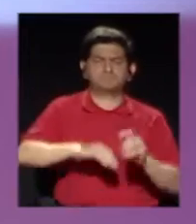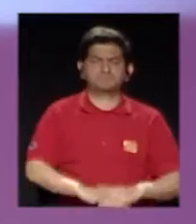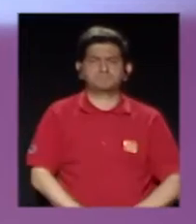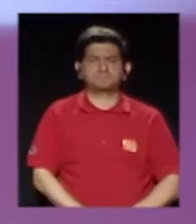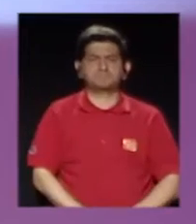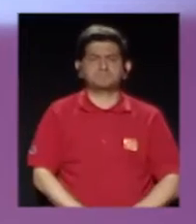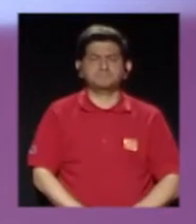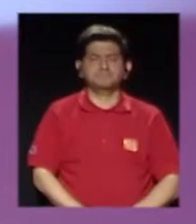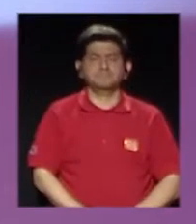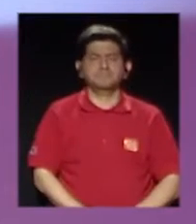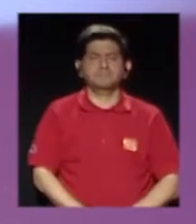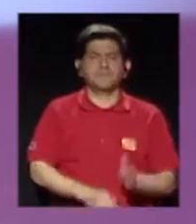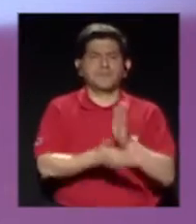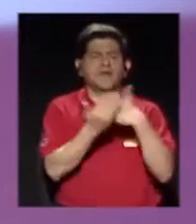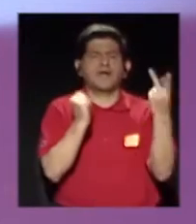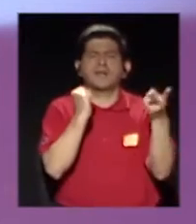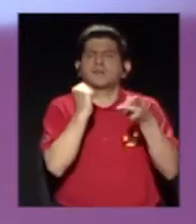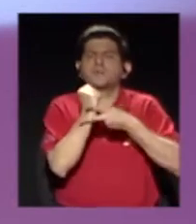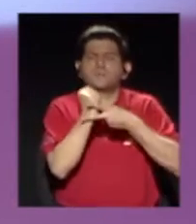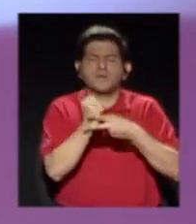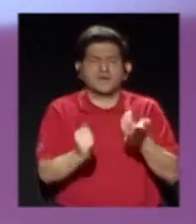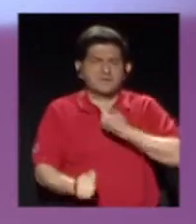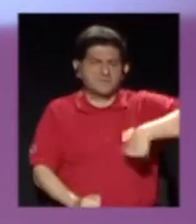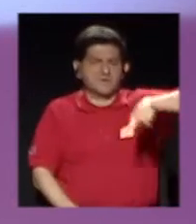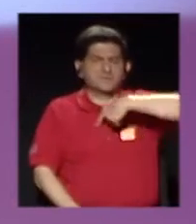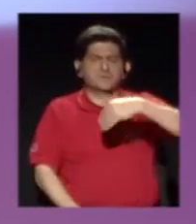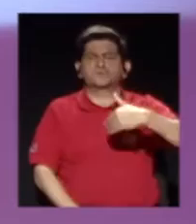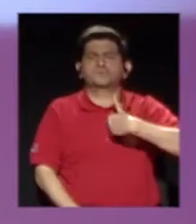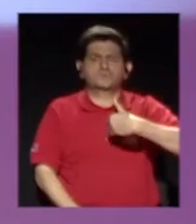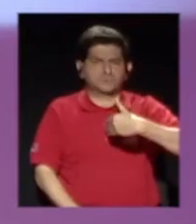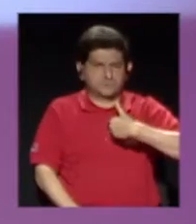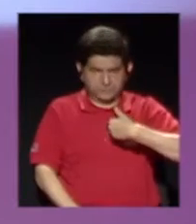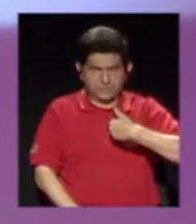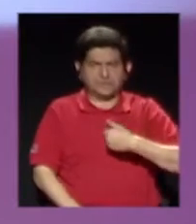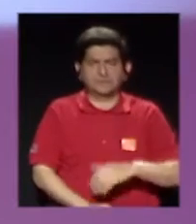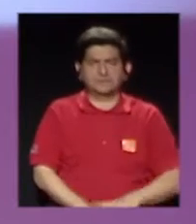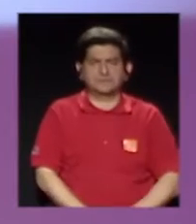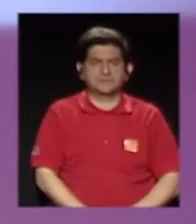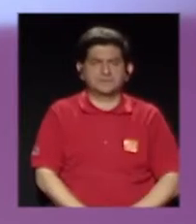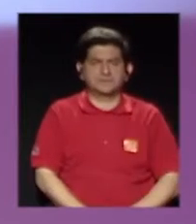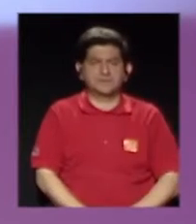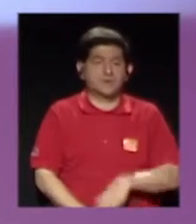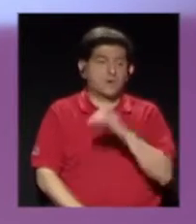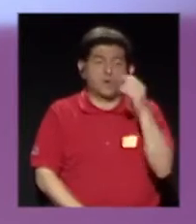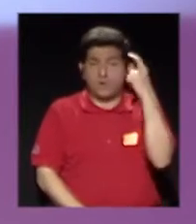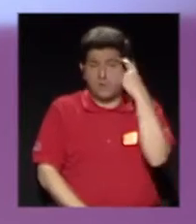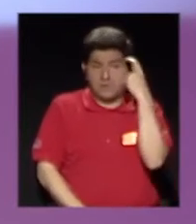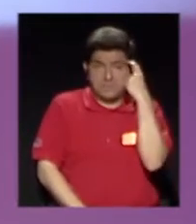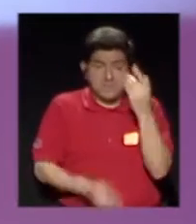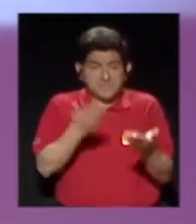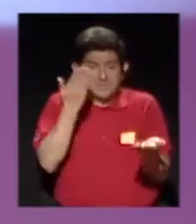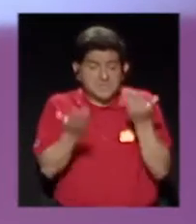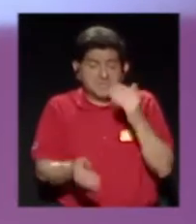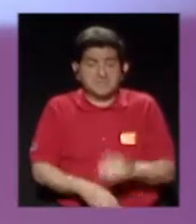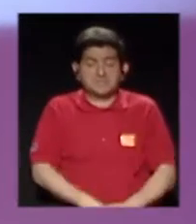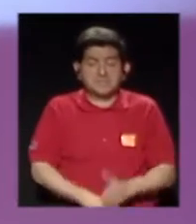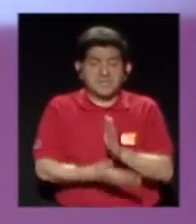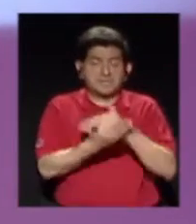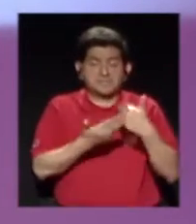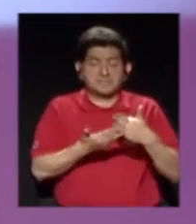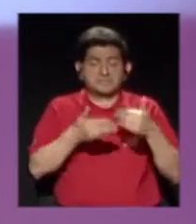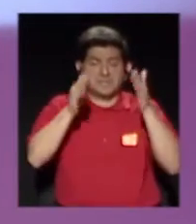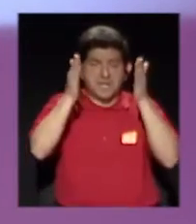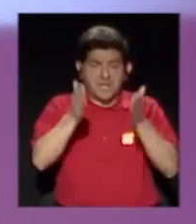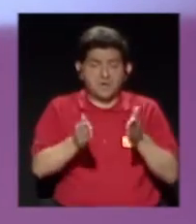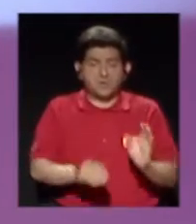cuando en algunas oportunidades hemos tenido la hemos considerado y por mucho algunos de los muchachos me han